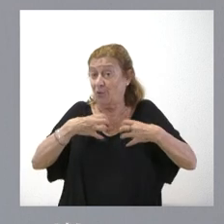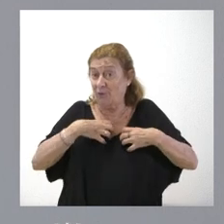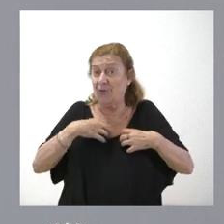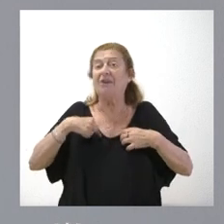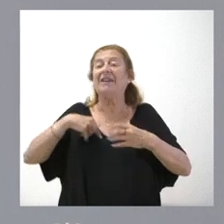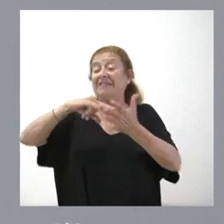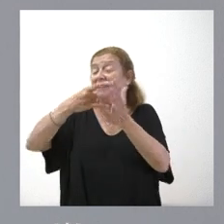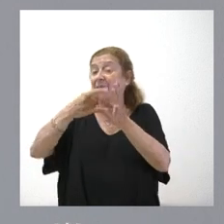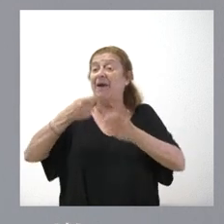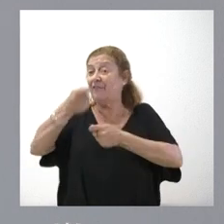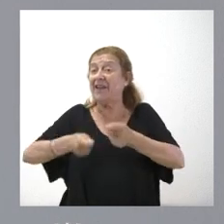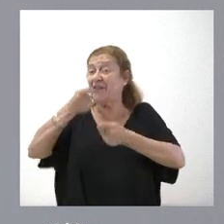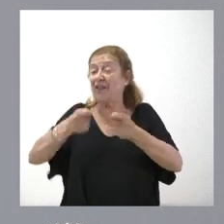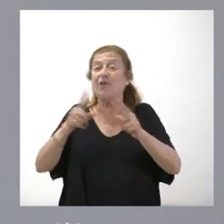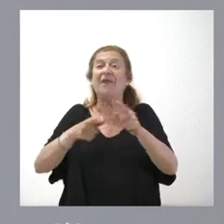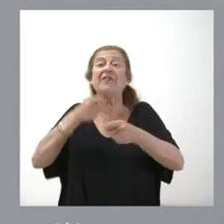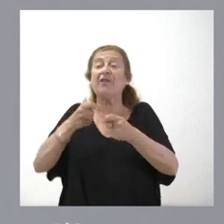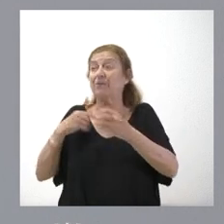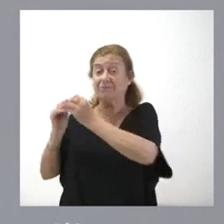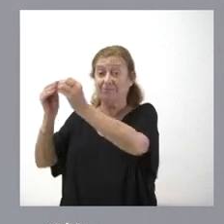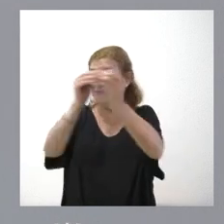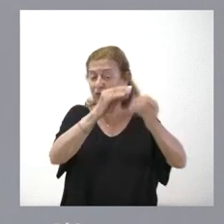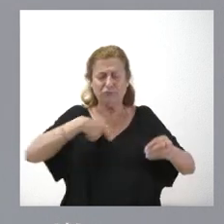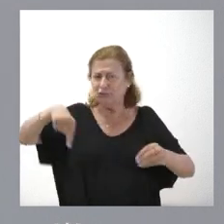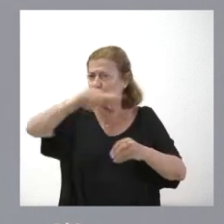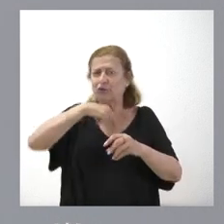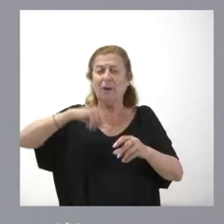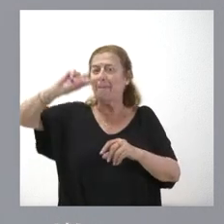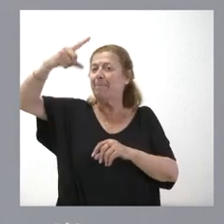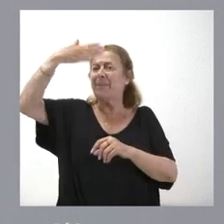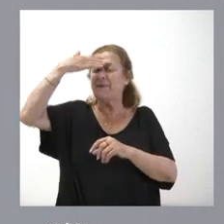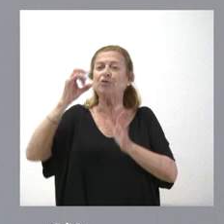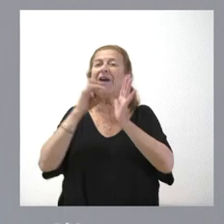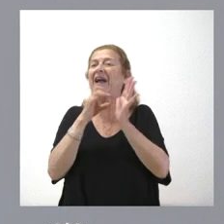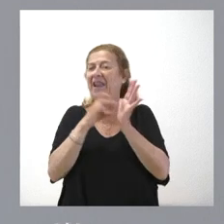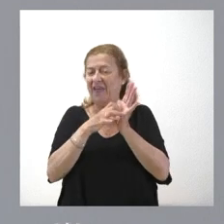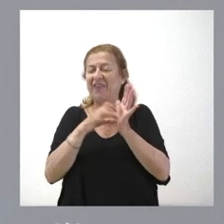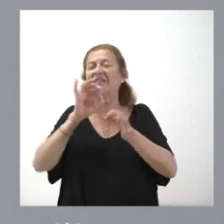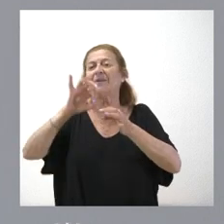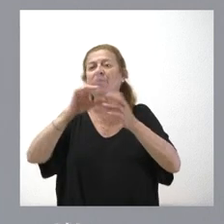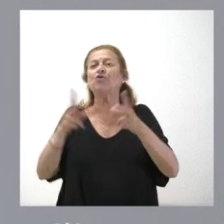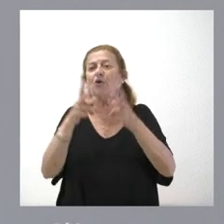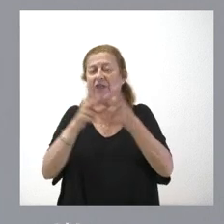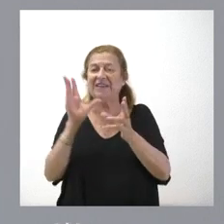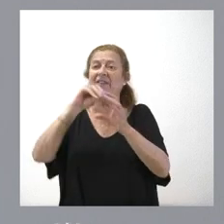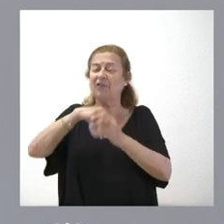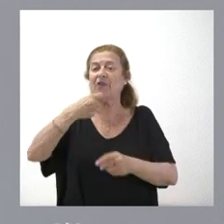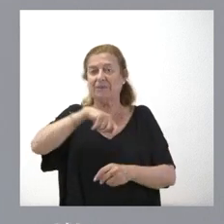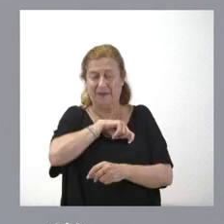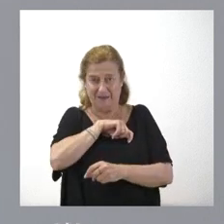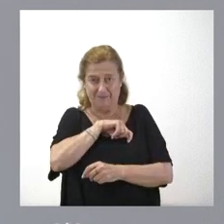financiación es el sistema de financiación de régimen común somos los primeros en calidad de los servicios sociales dentro de